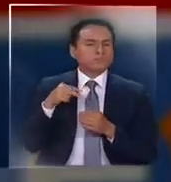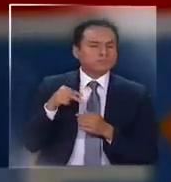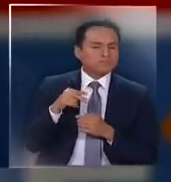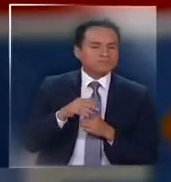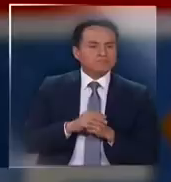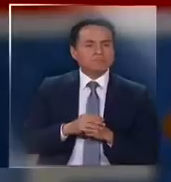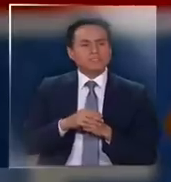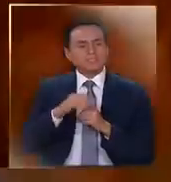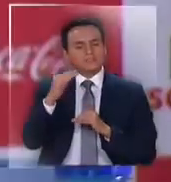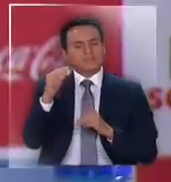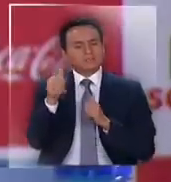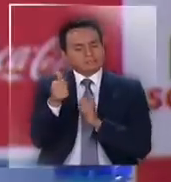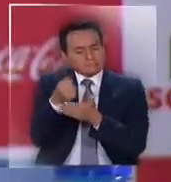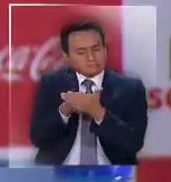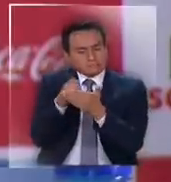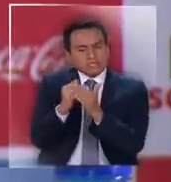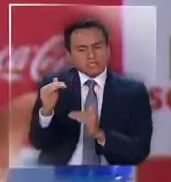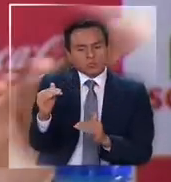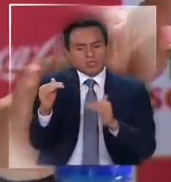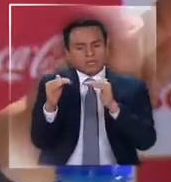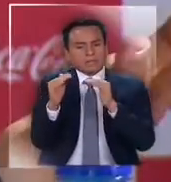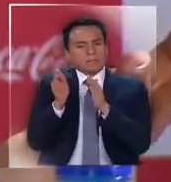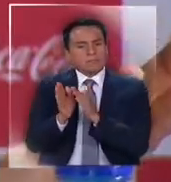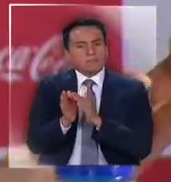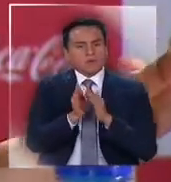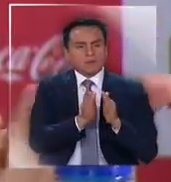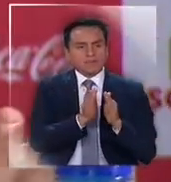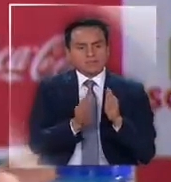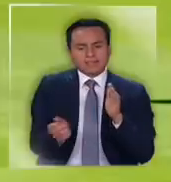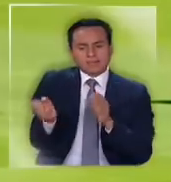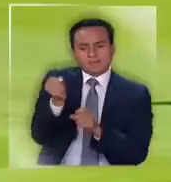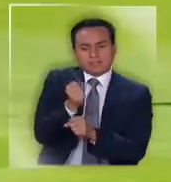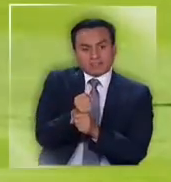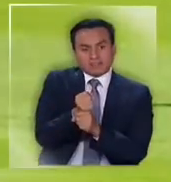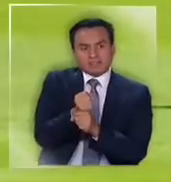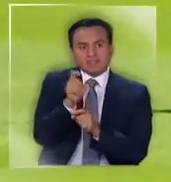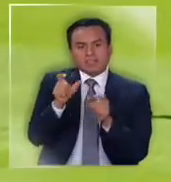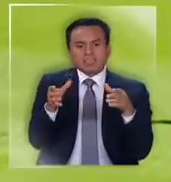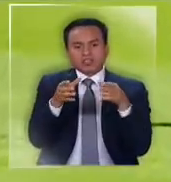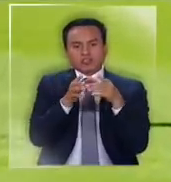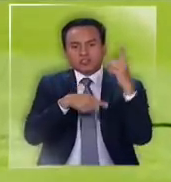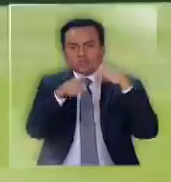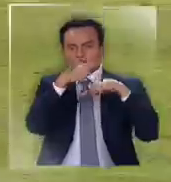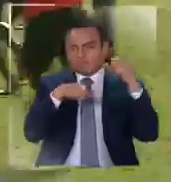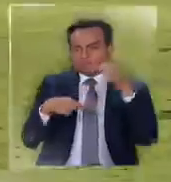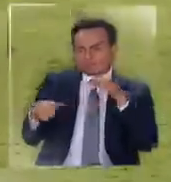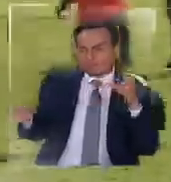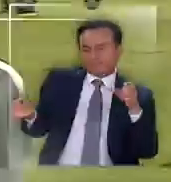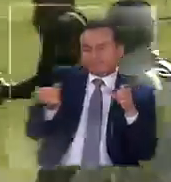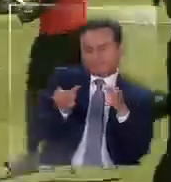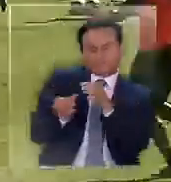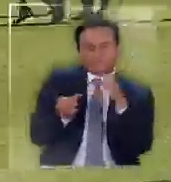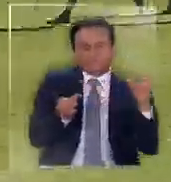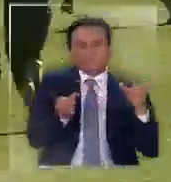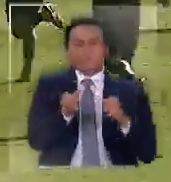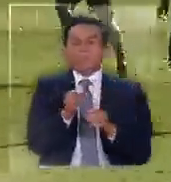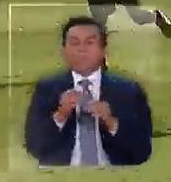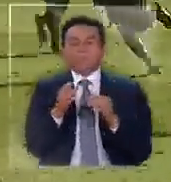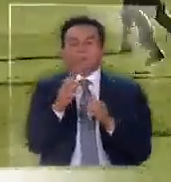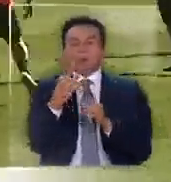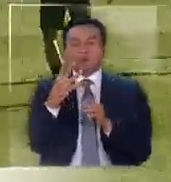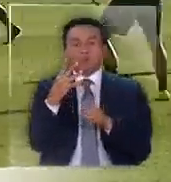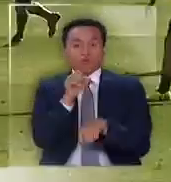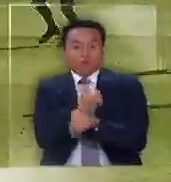es igualar y prepararse para reemplazar a esta generación histórica. Un listado de